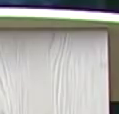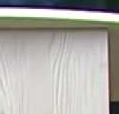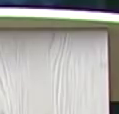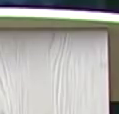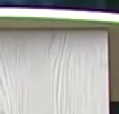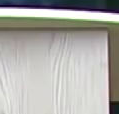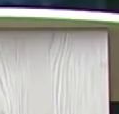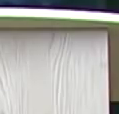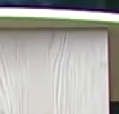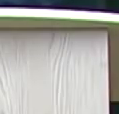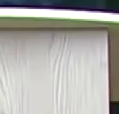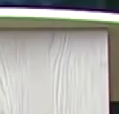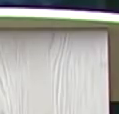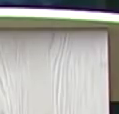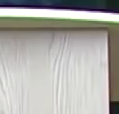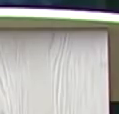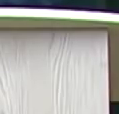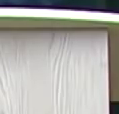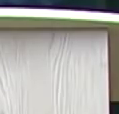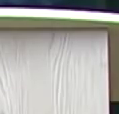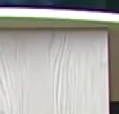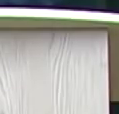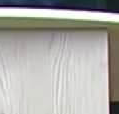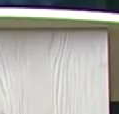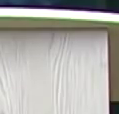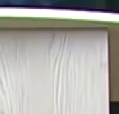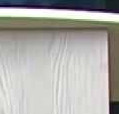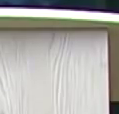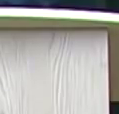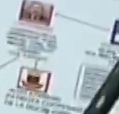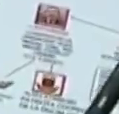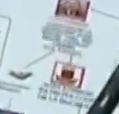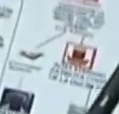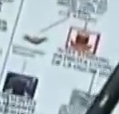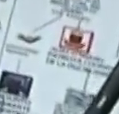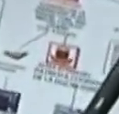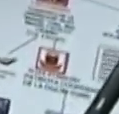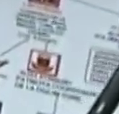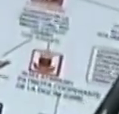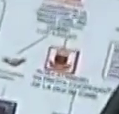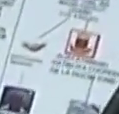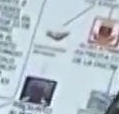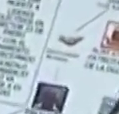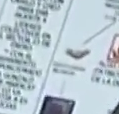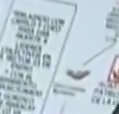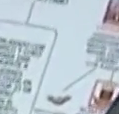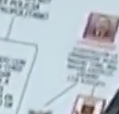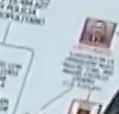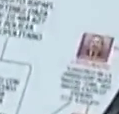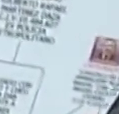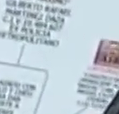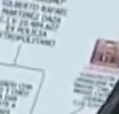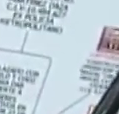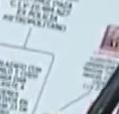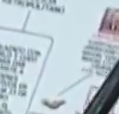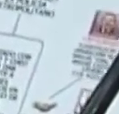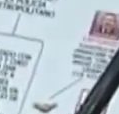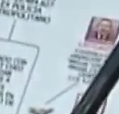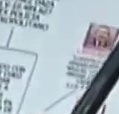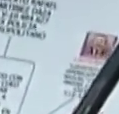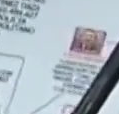Recapitulemos. Toma de la Carlota, sacar a Baduel del Sebin, proclamarlo presidente